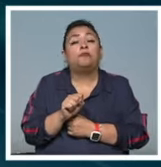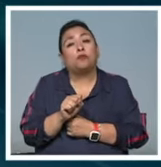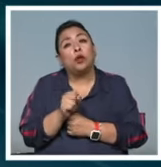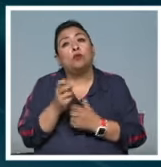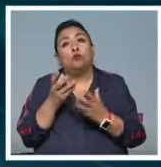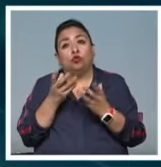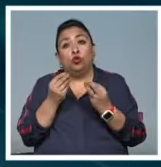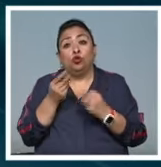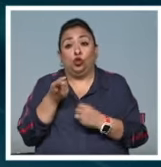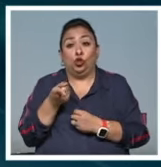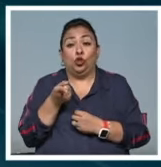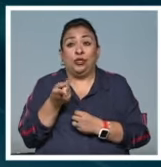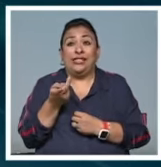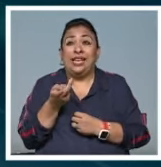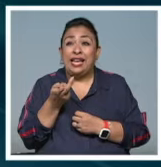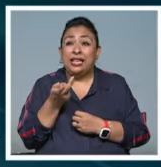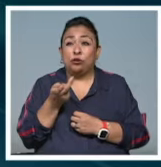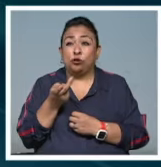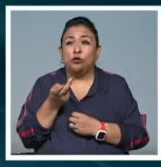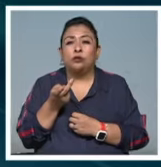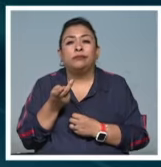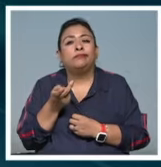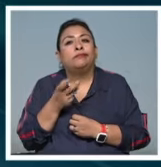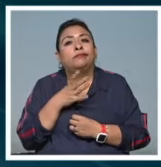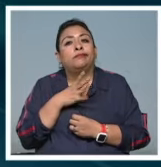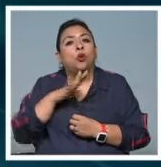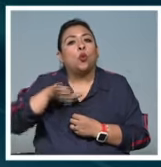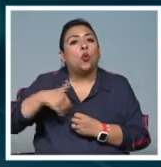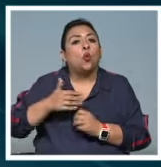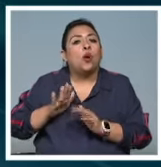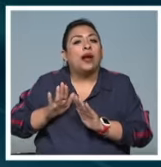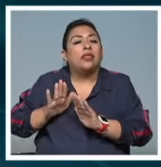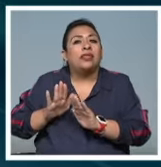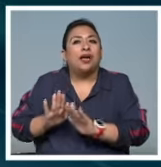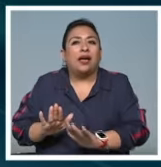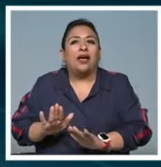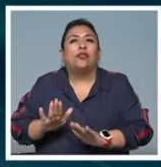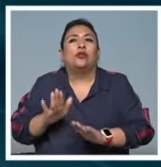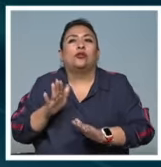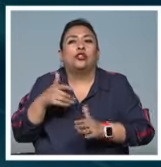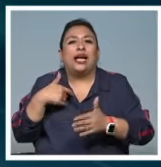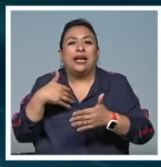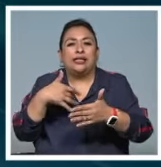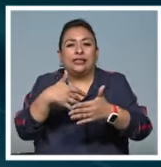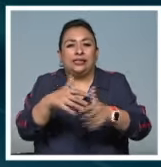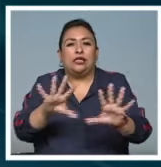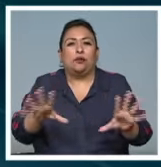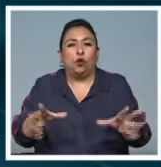muchos de estos fonogramas están guardados en estos archivos y